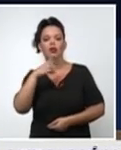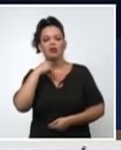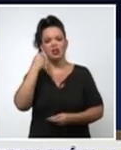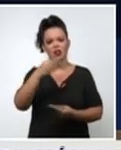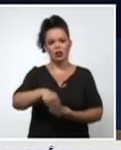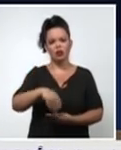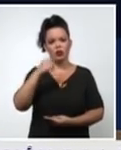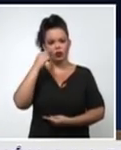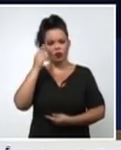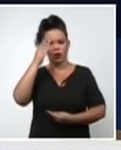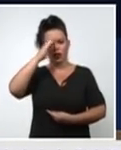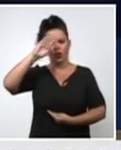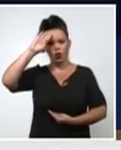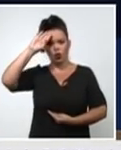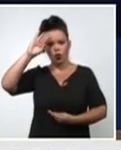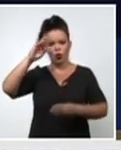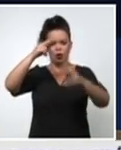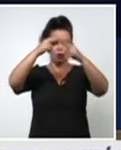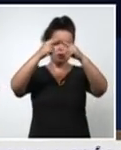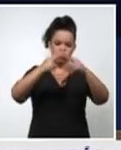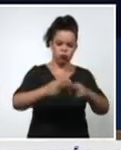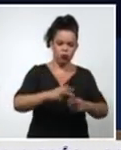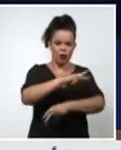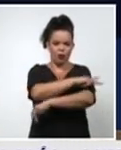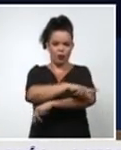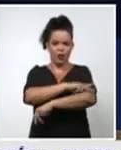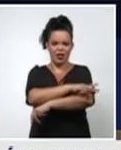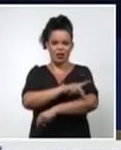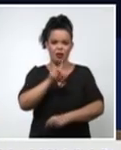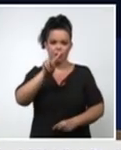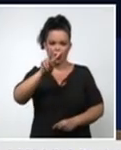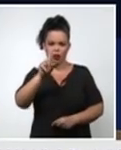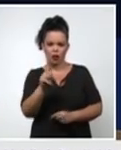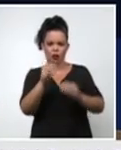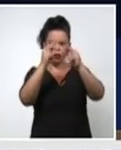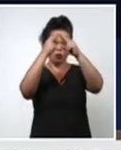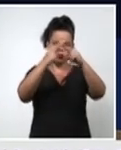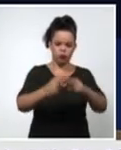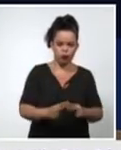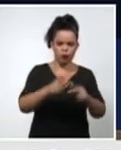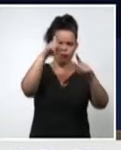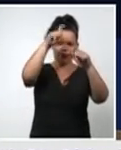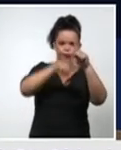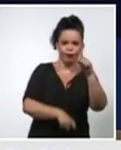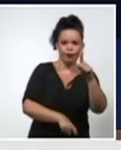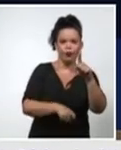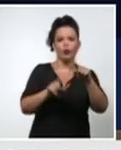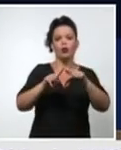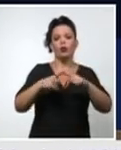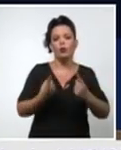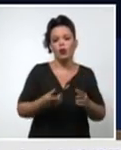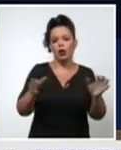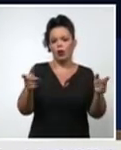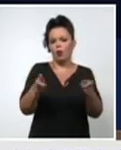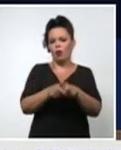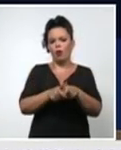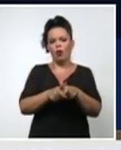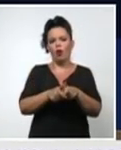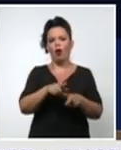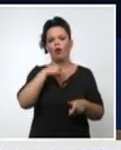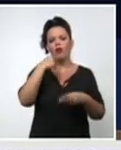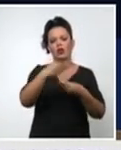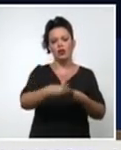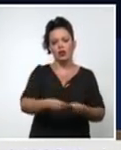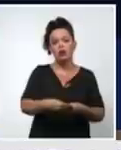la posición número 21 de la región de las Américas, cuya tasa es de 3,8, y en la